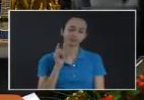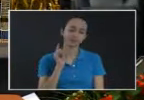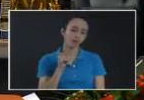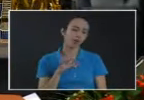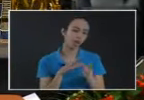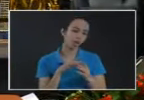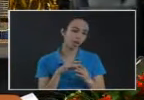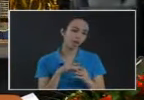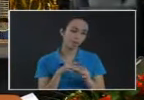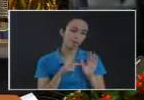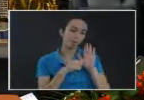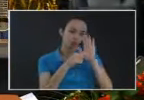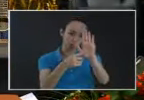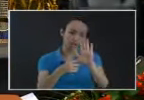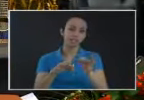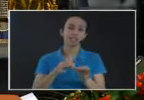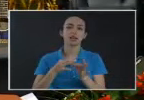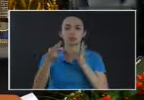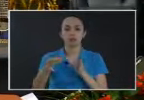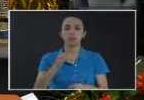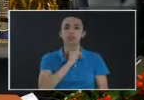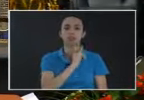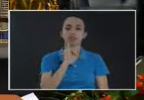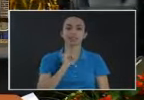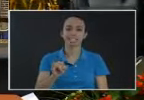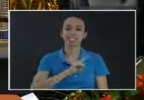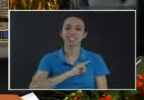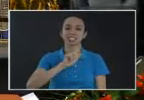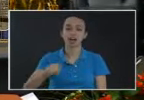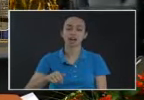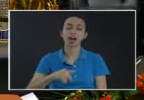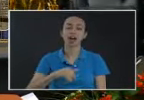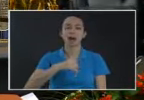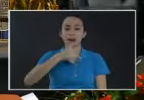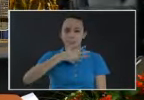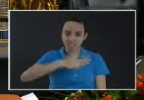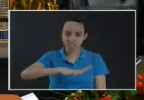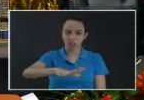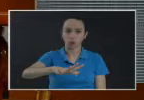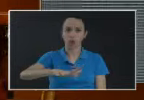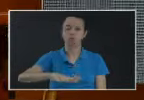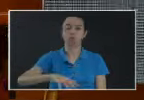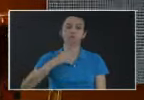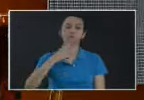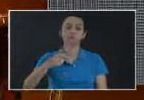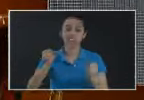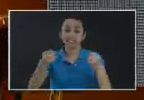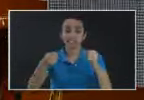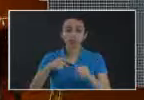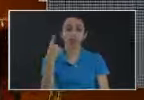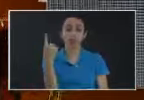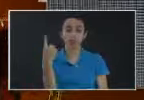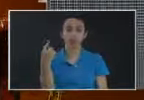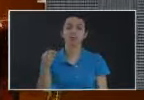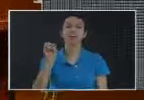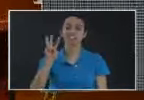Te voy a comprobar que el pueblo de Israel estaba amargado. Dice en Éxodo 1, 13 y 14. Ponga